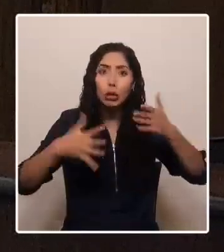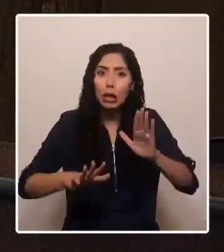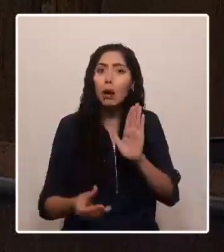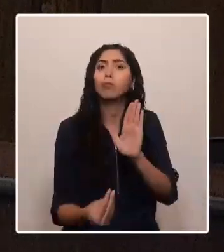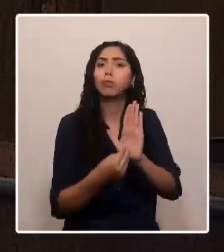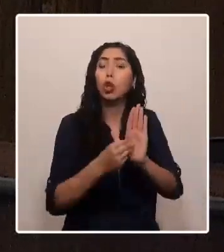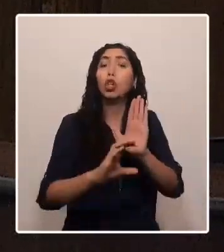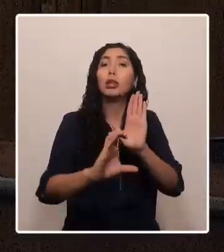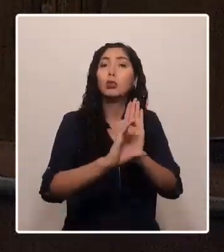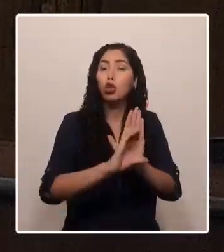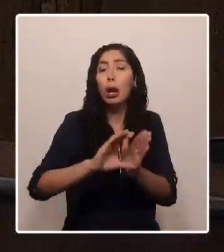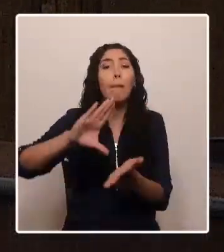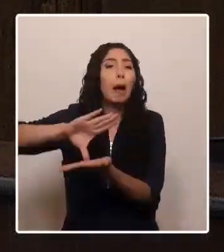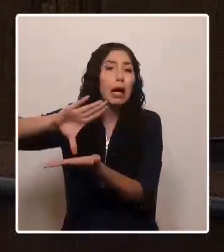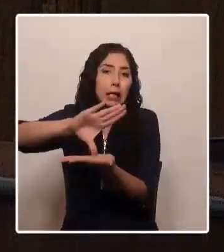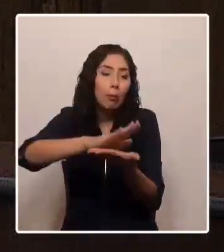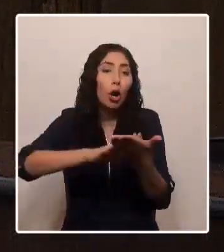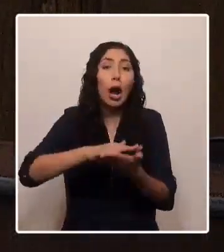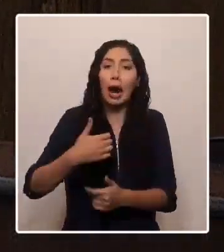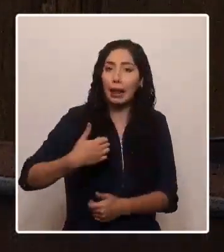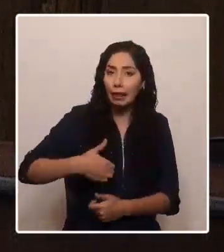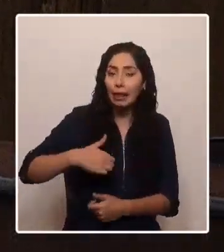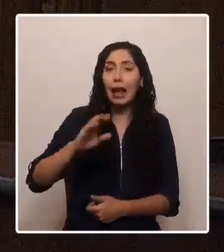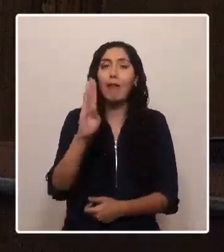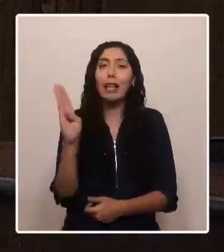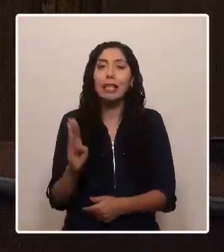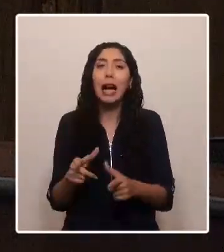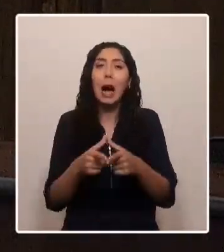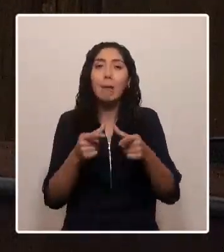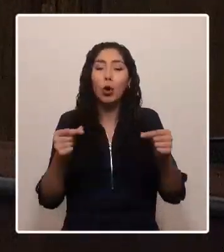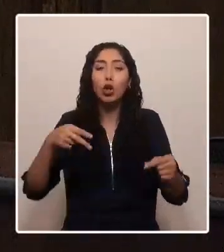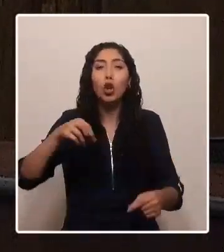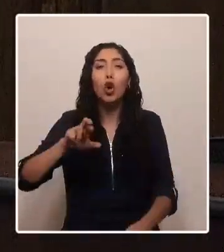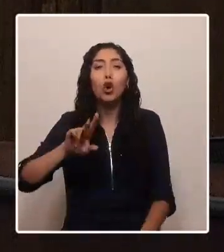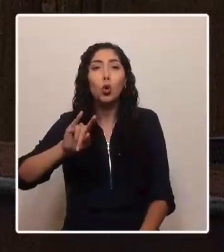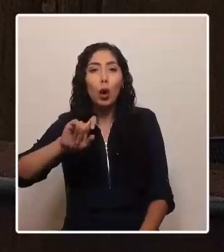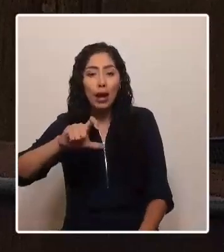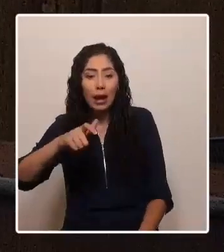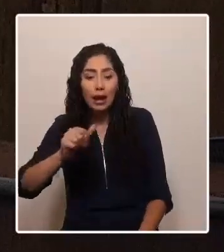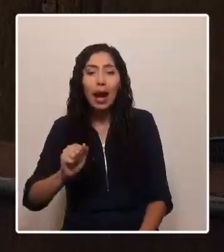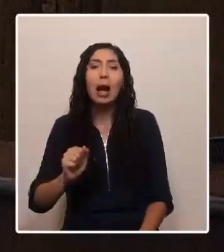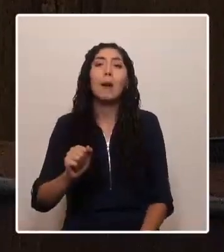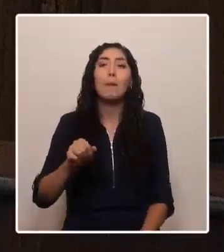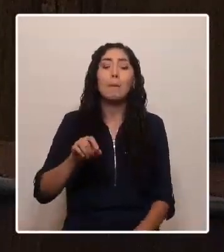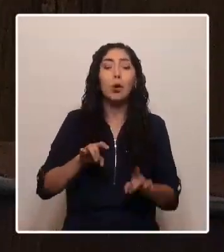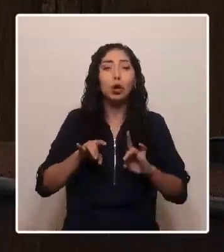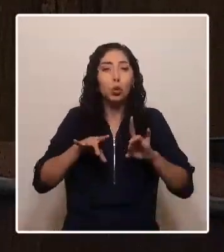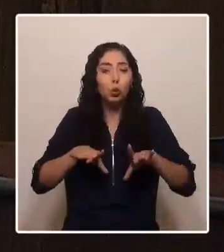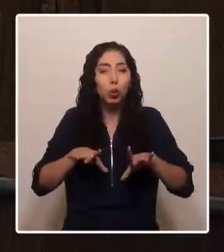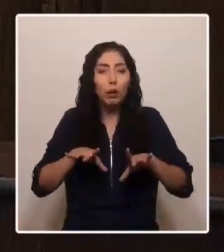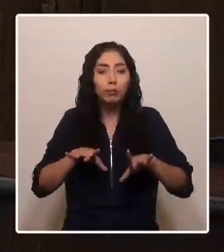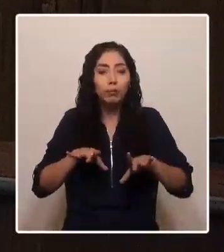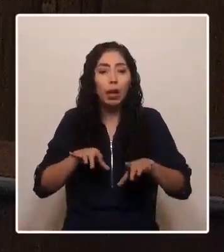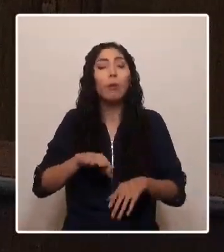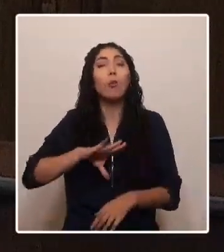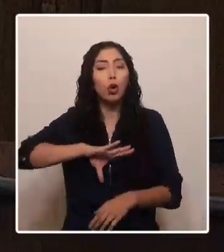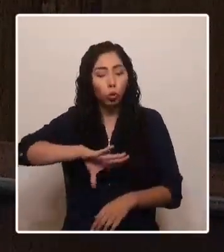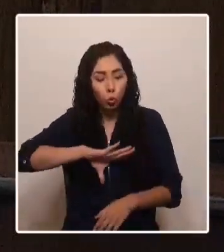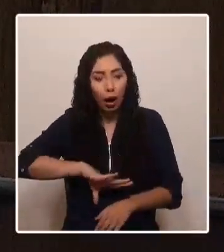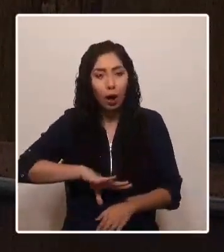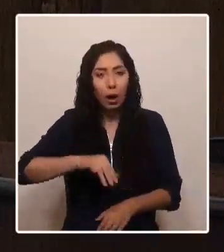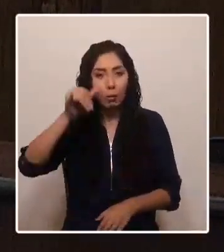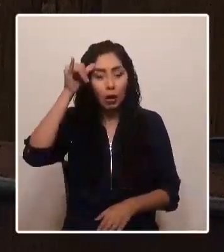constituciones de países como Argentina, Brasil, Japón, Noruega, Suiza, Portugal, entre otros. Una mirada carente